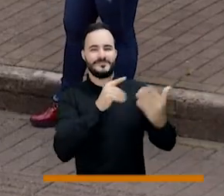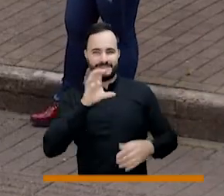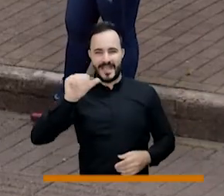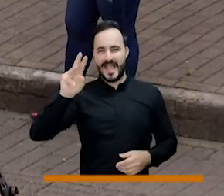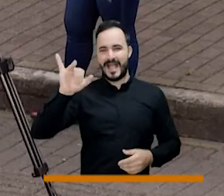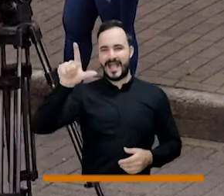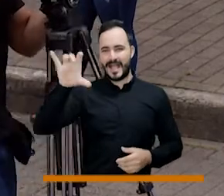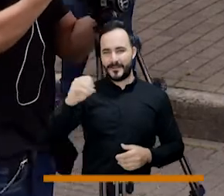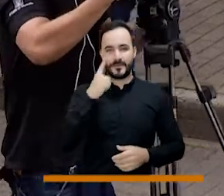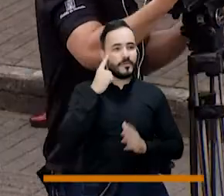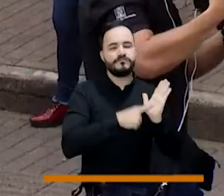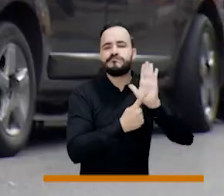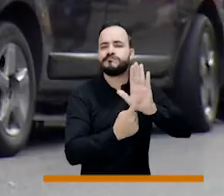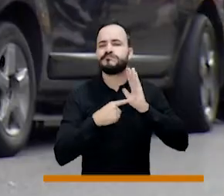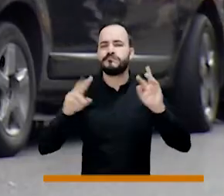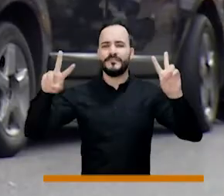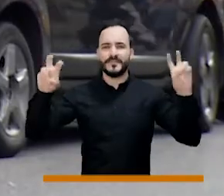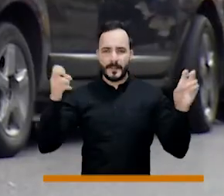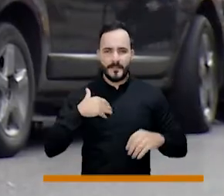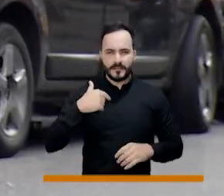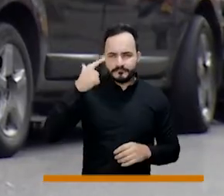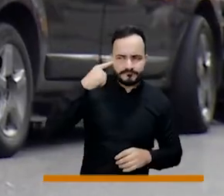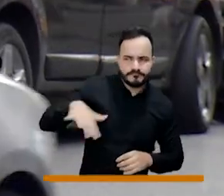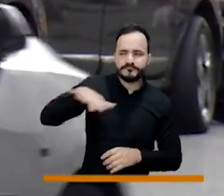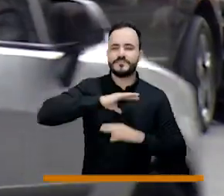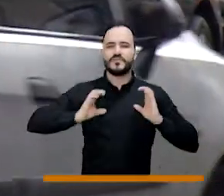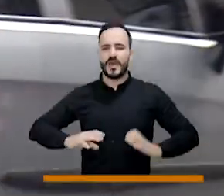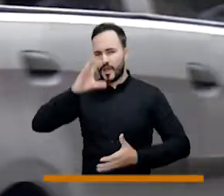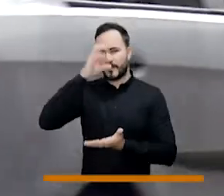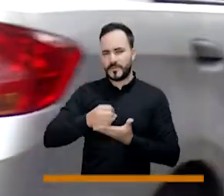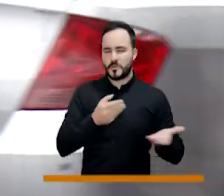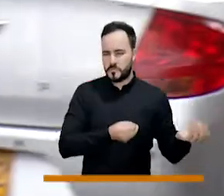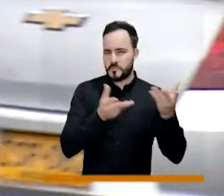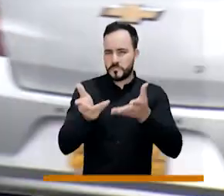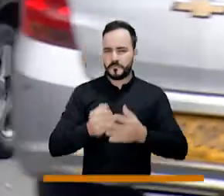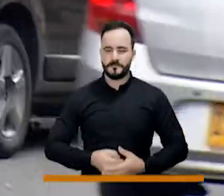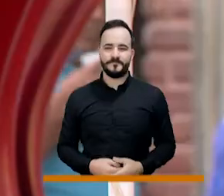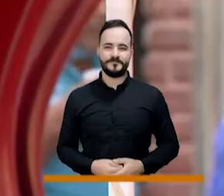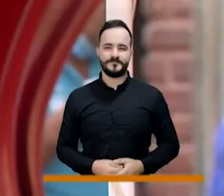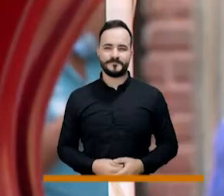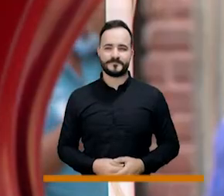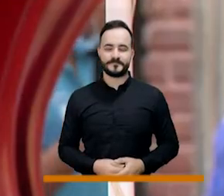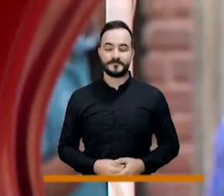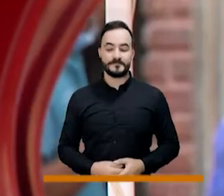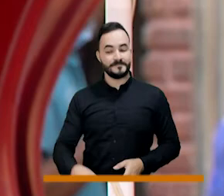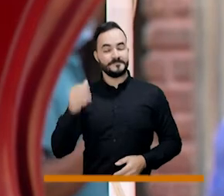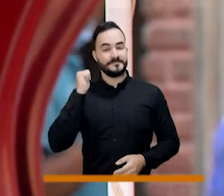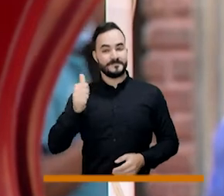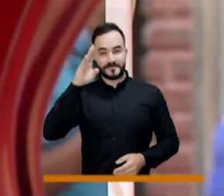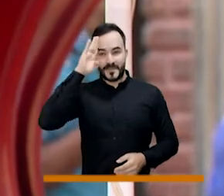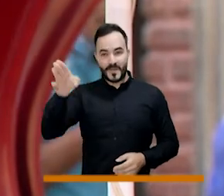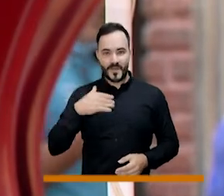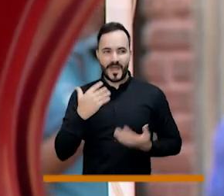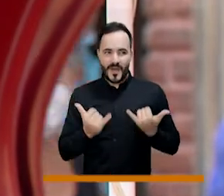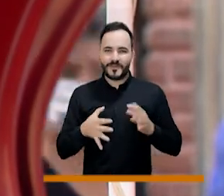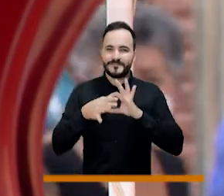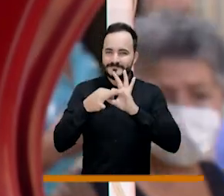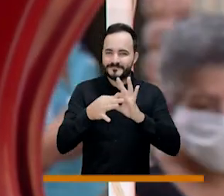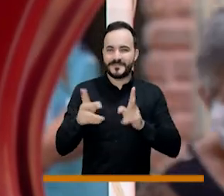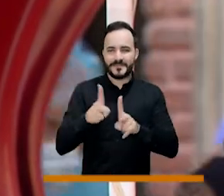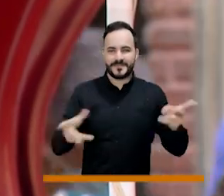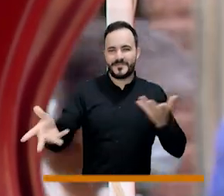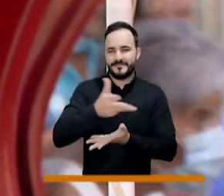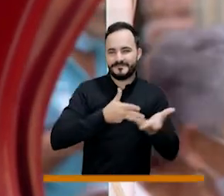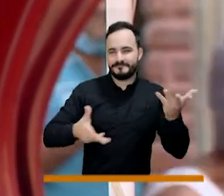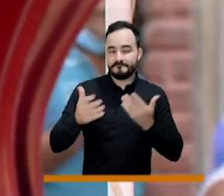que vayamos con Camilo, que a esa hora también nos comparte las opiniones de la ciudadanía. Katherine, aquí estamos con la gente, así